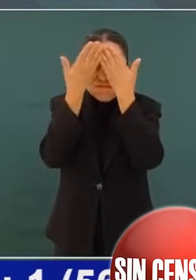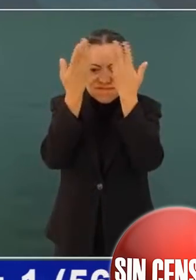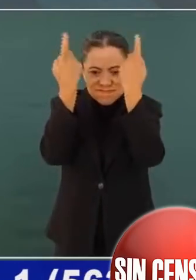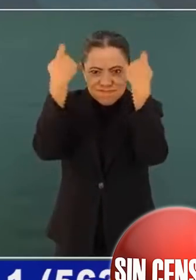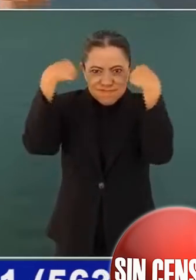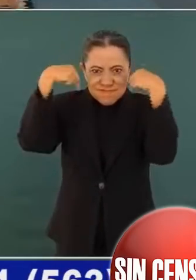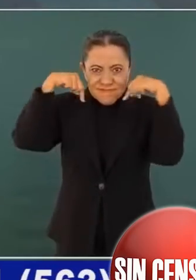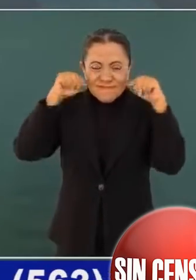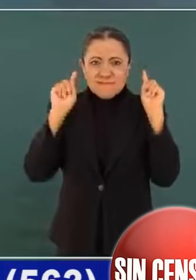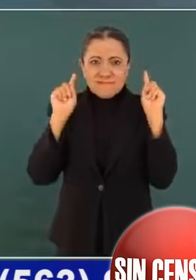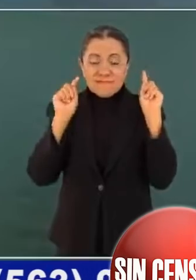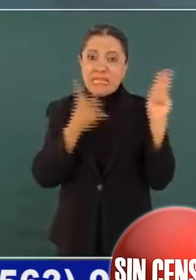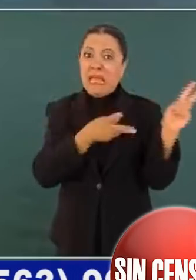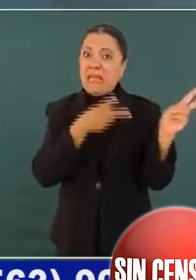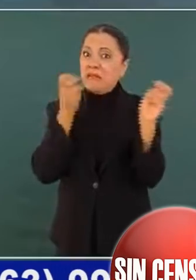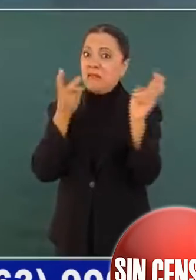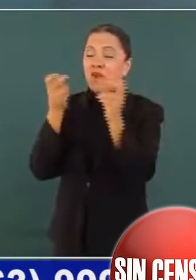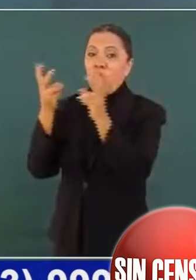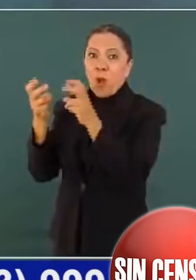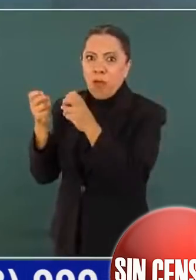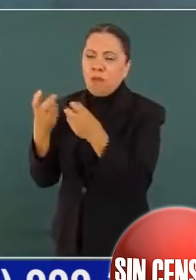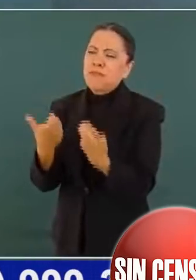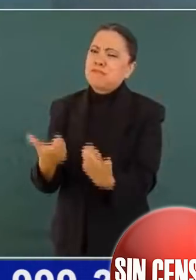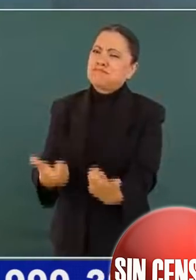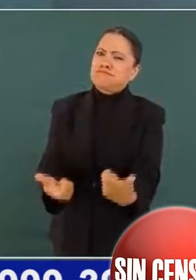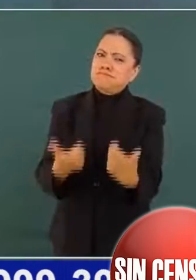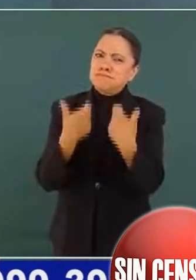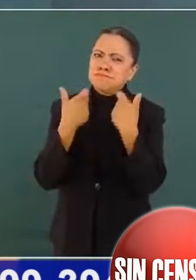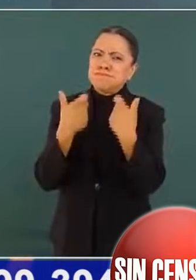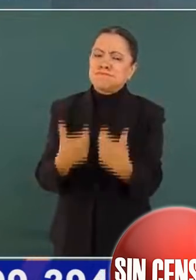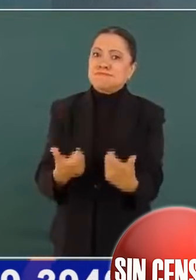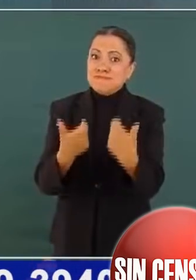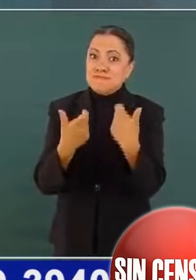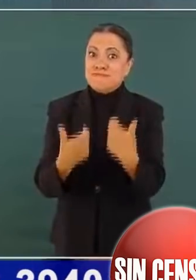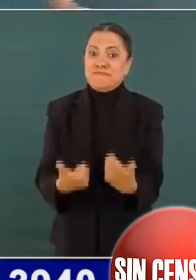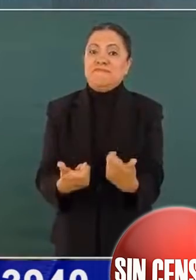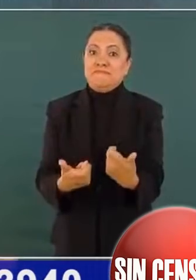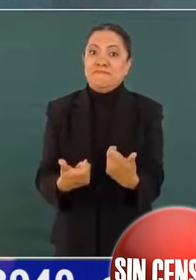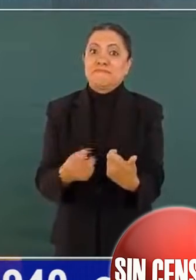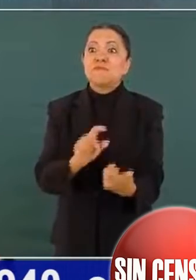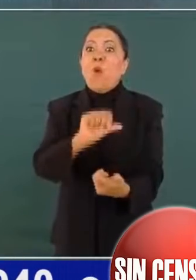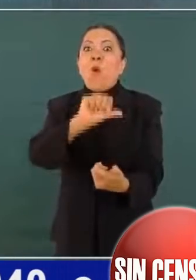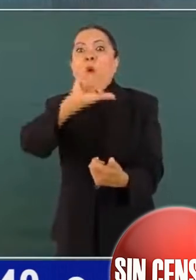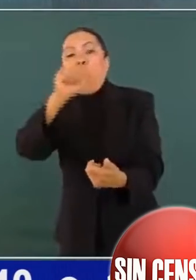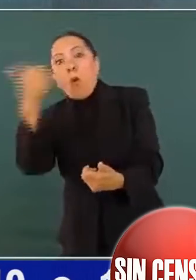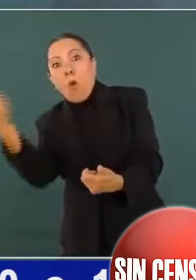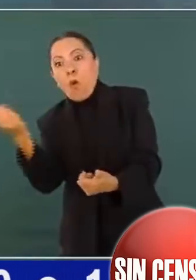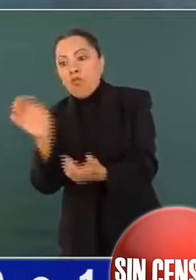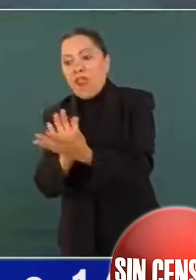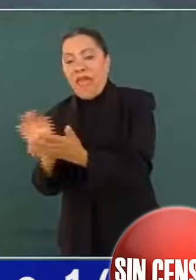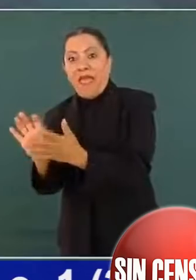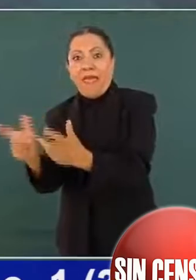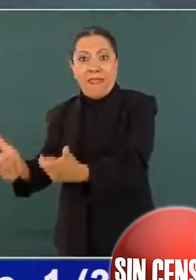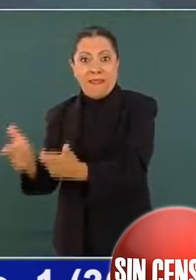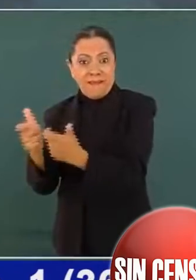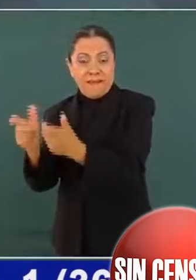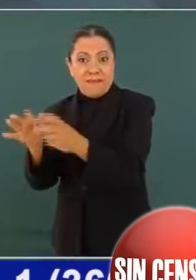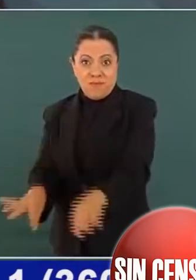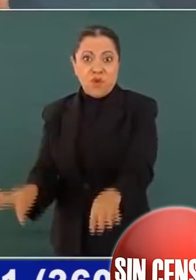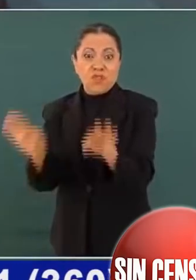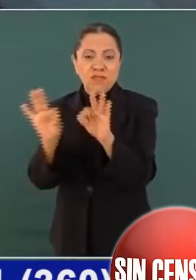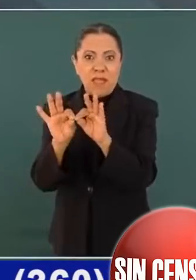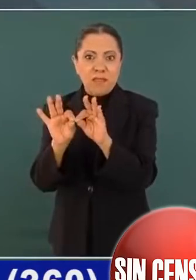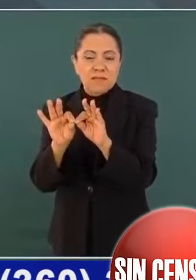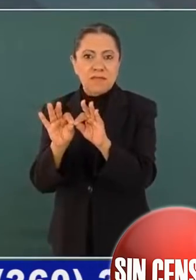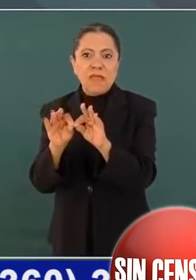se robaban una buena cantidad del presupuesto y otra cantidad del presupuesto importante se